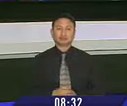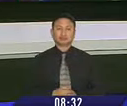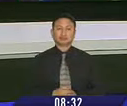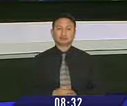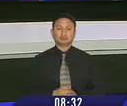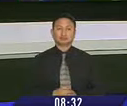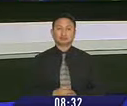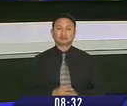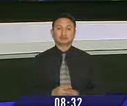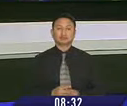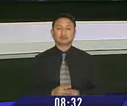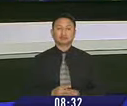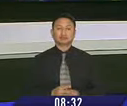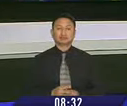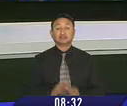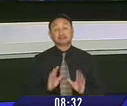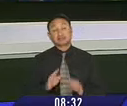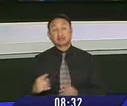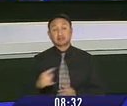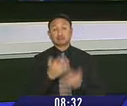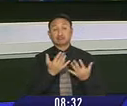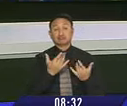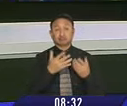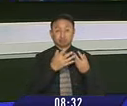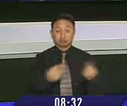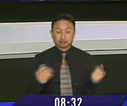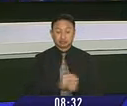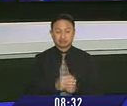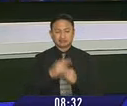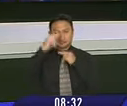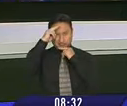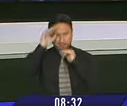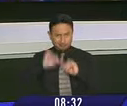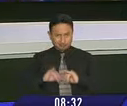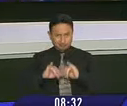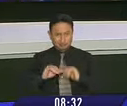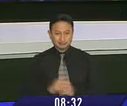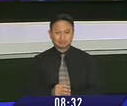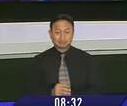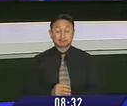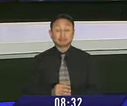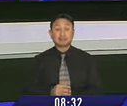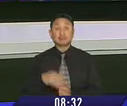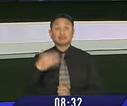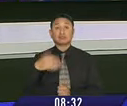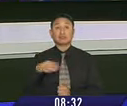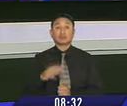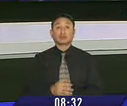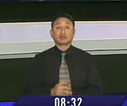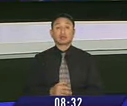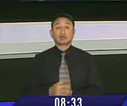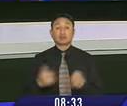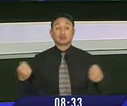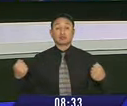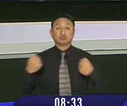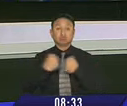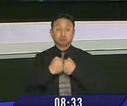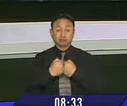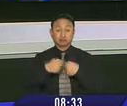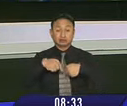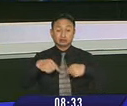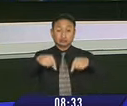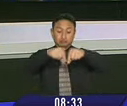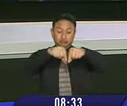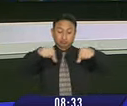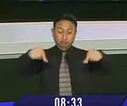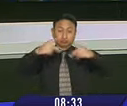Y mientras esperamos soluciones para los vecinos, revisamos más noticias. Debido a un accidente de tránsito, las barandas metálicas de protección